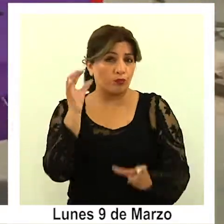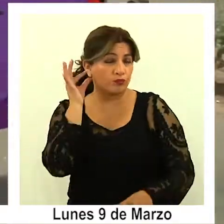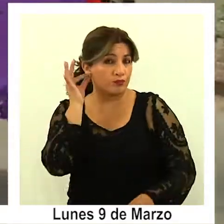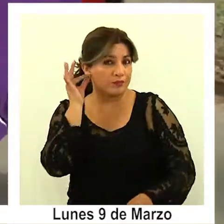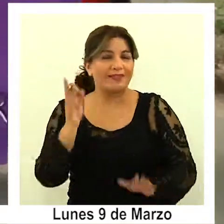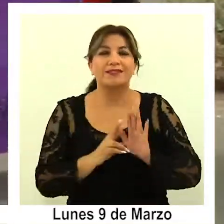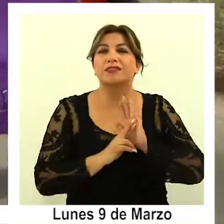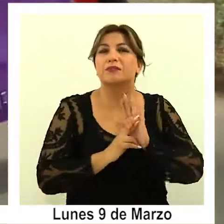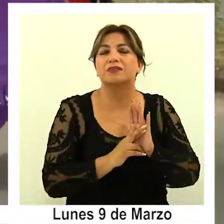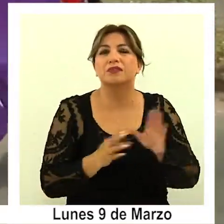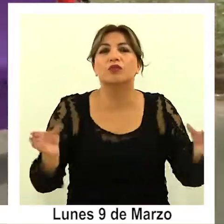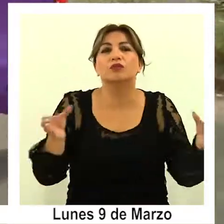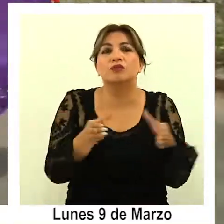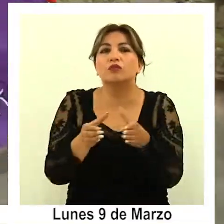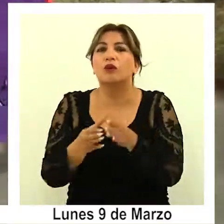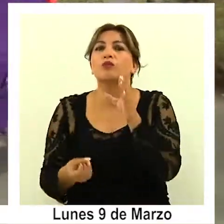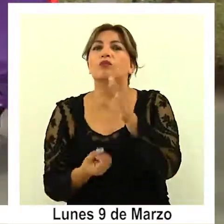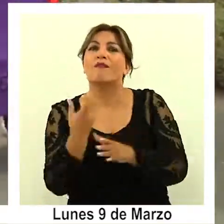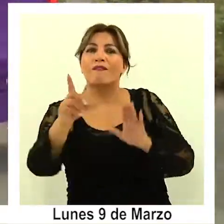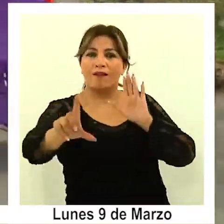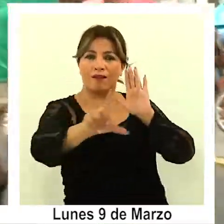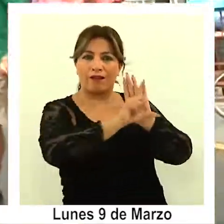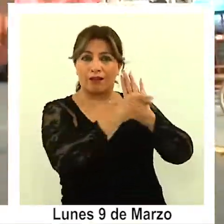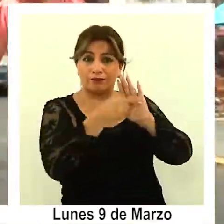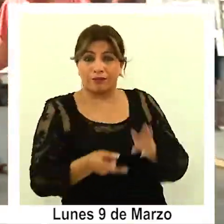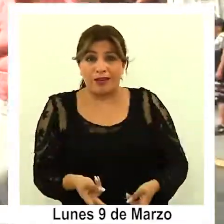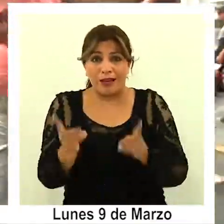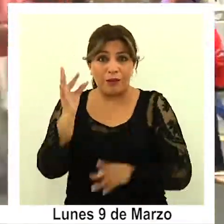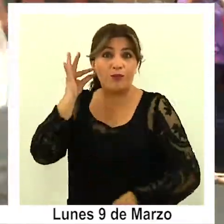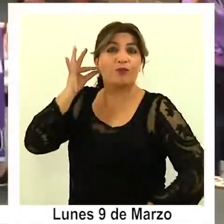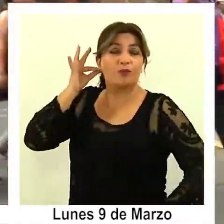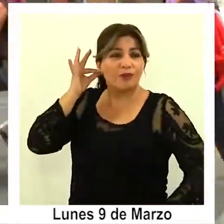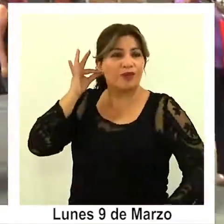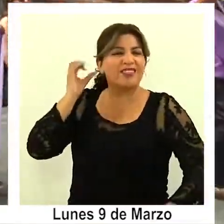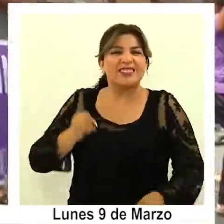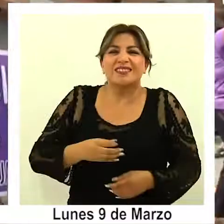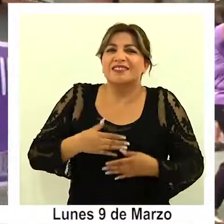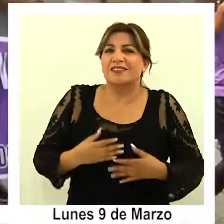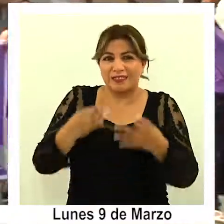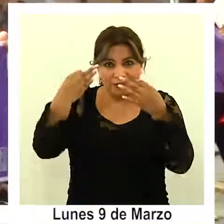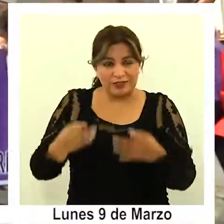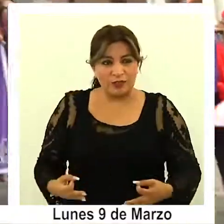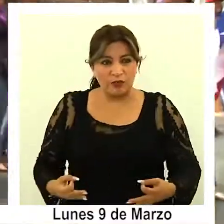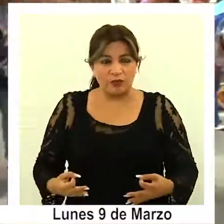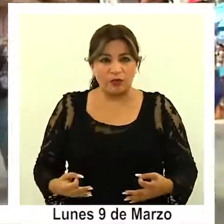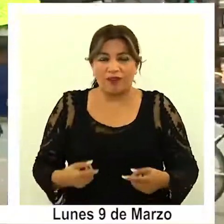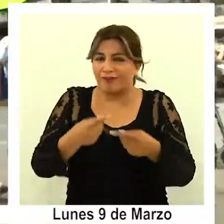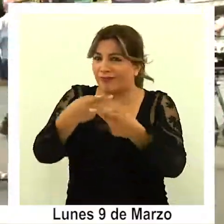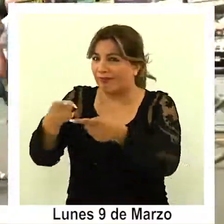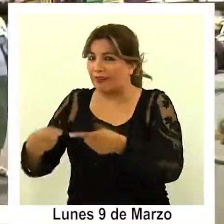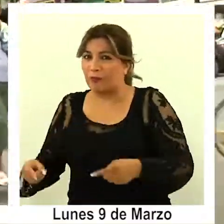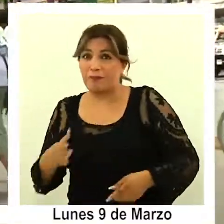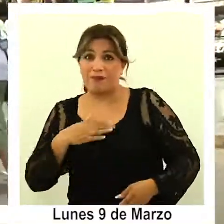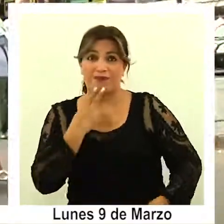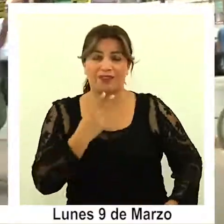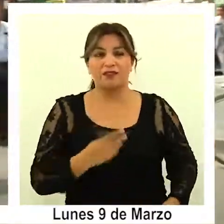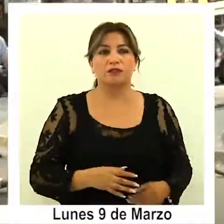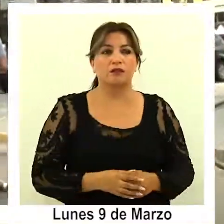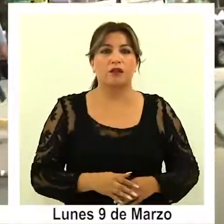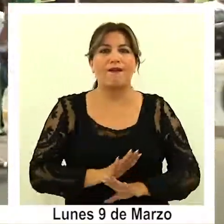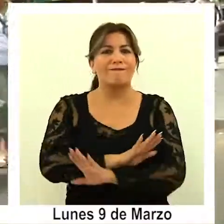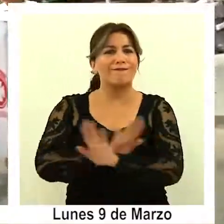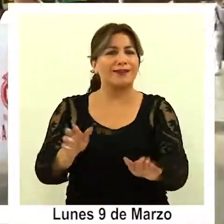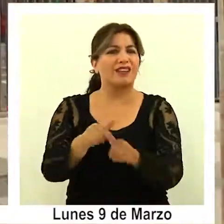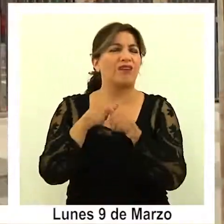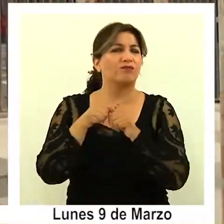representantes de los sindicatos exigen nuevas leyes que permitan a las mujeres sentirse seguras en todos los ámbitos de su